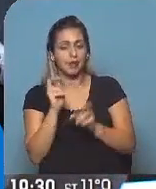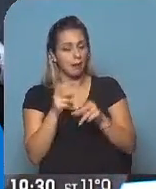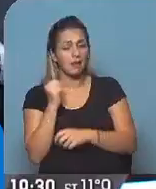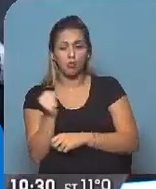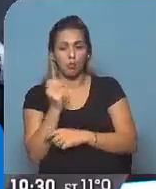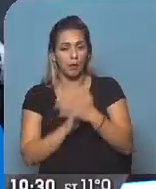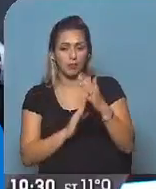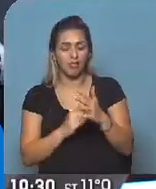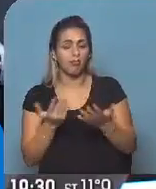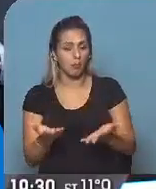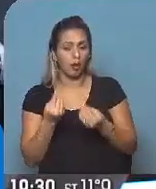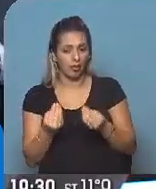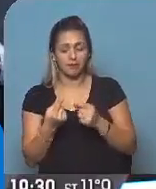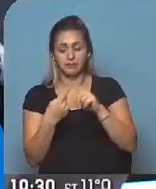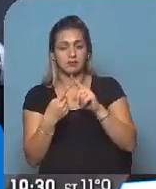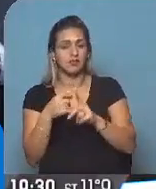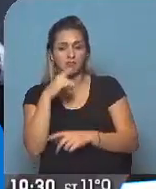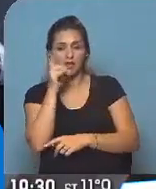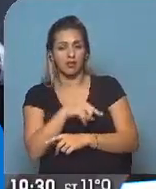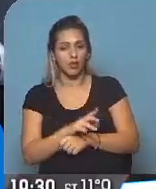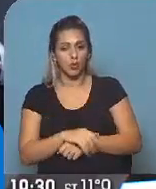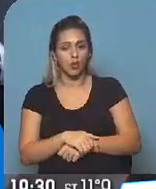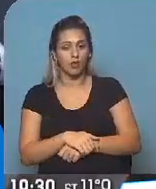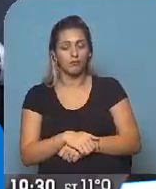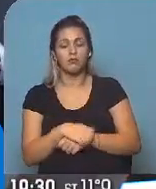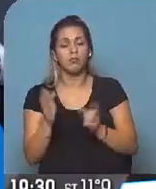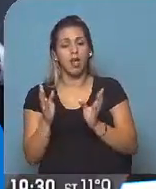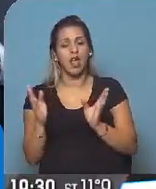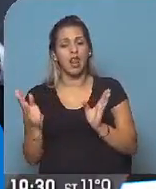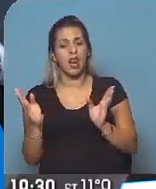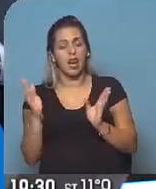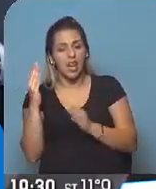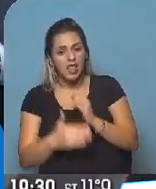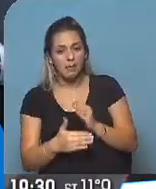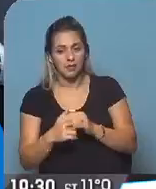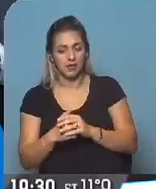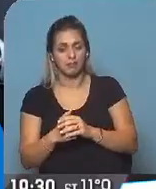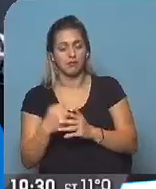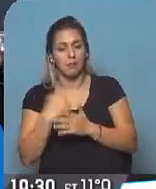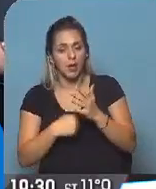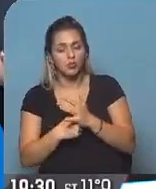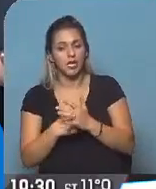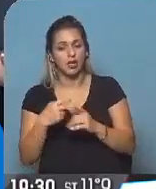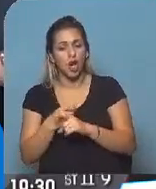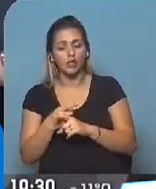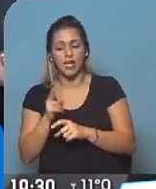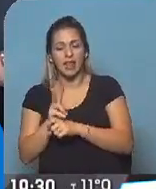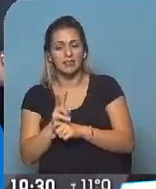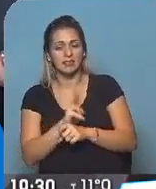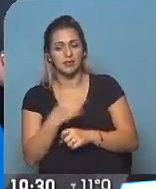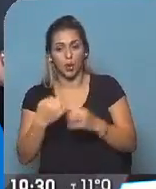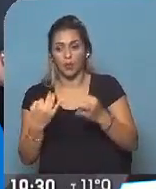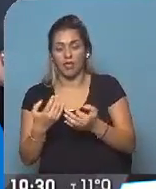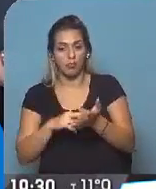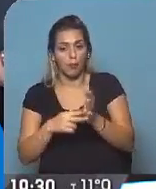Es ridículo la autolimitación del Estado para luchar contra la inseguridad que padece la gente. Es